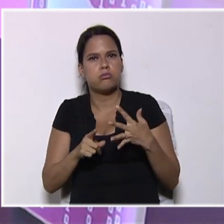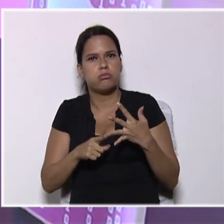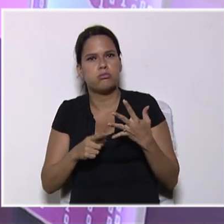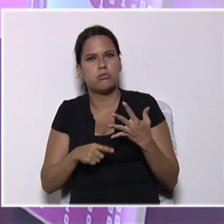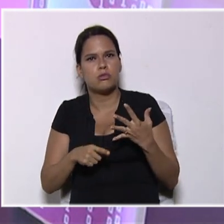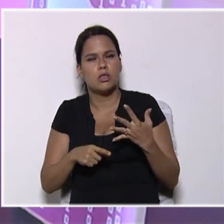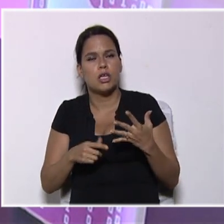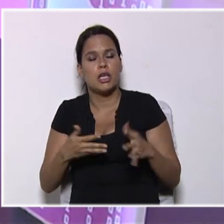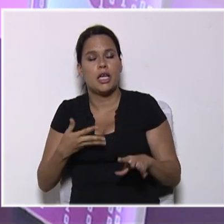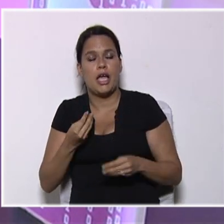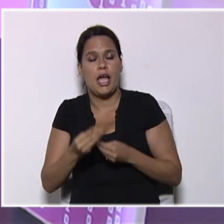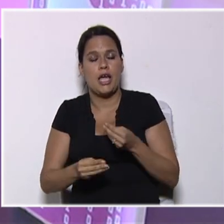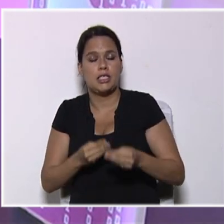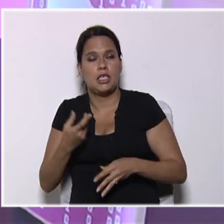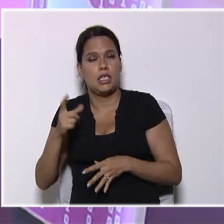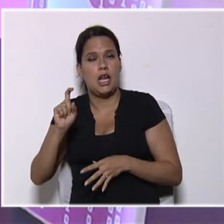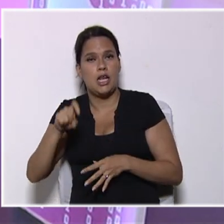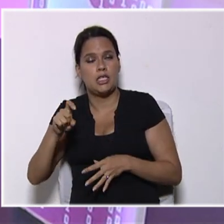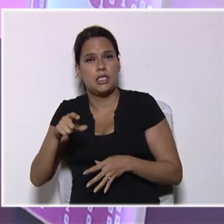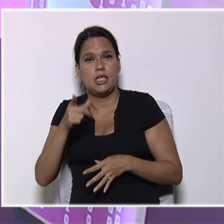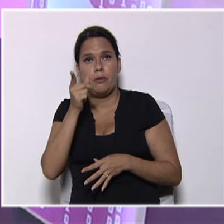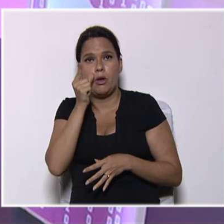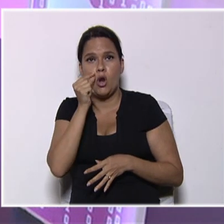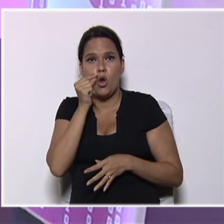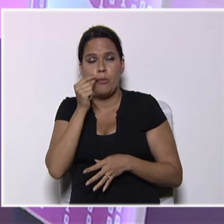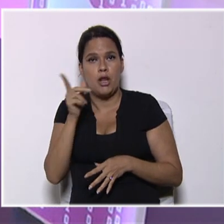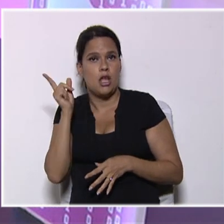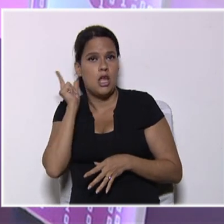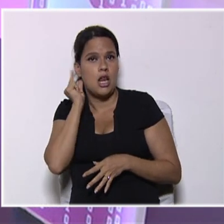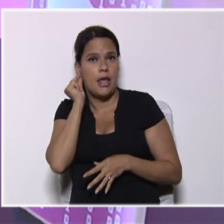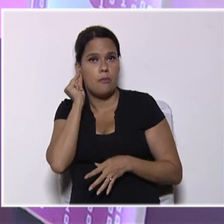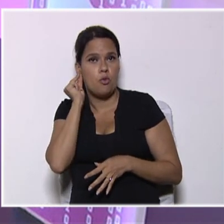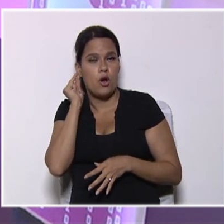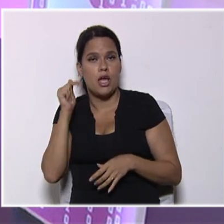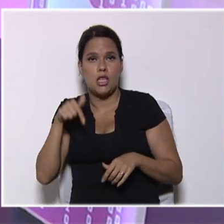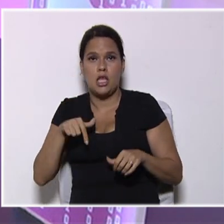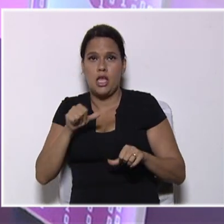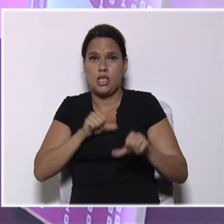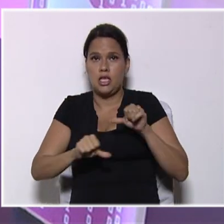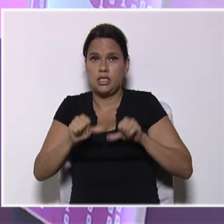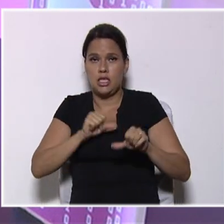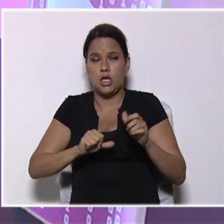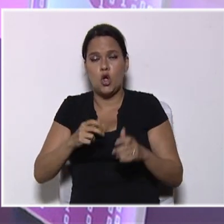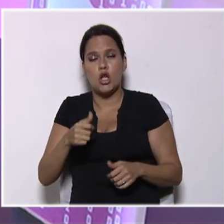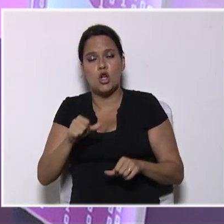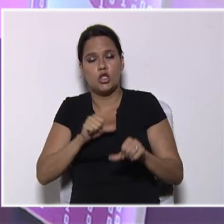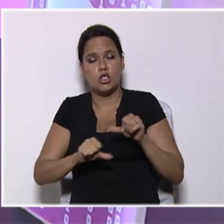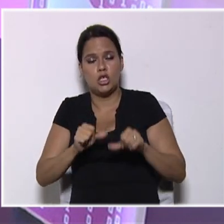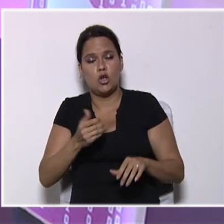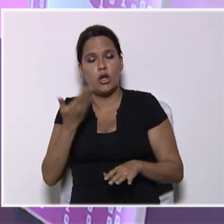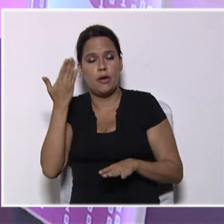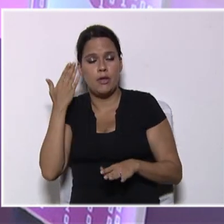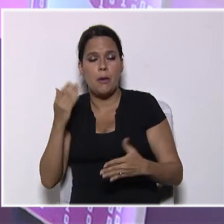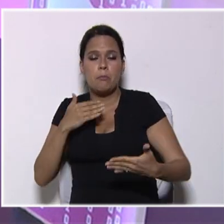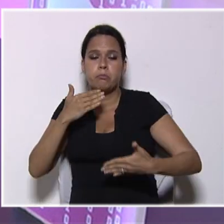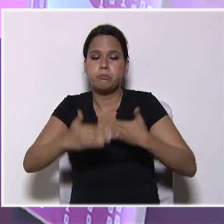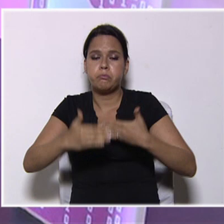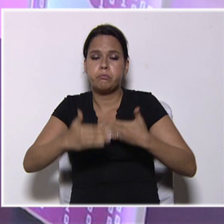equipos que hacen de las necesidades para el hombre y la mujer de este siglo y los venideros procesos más